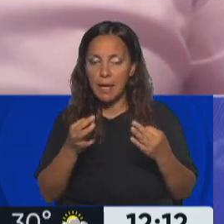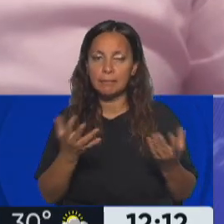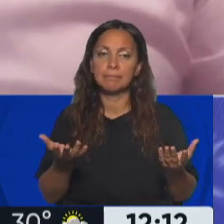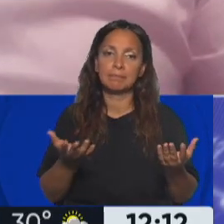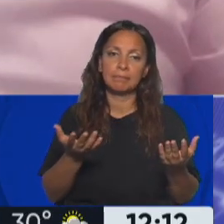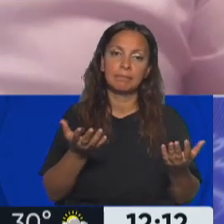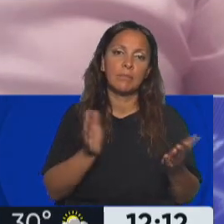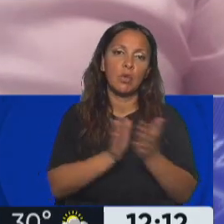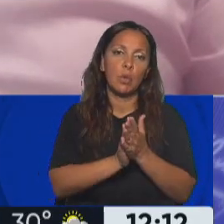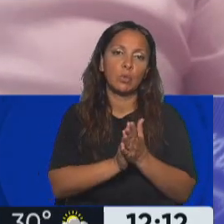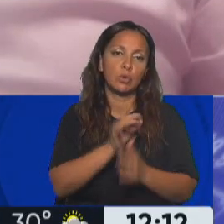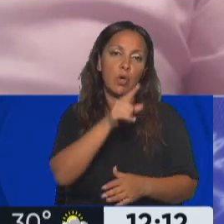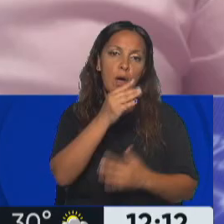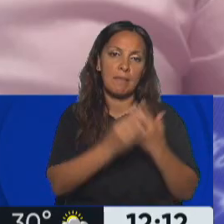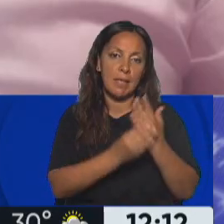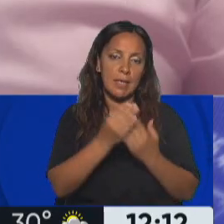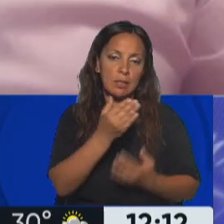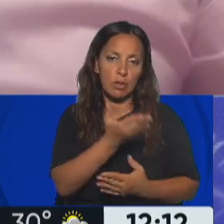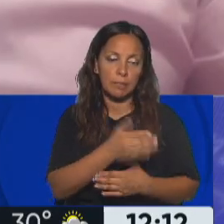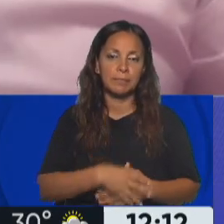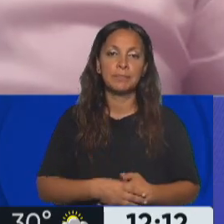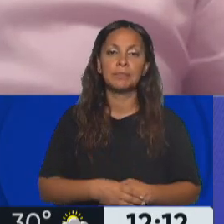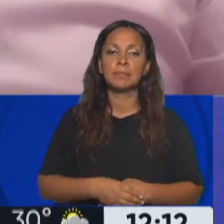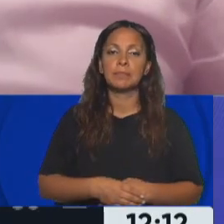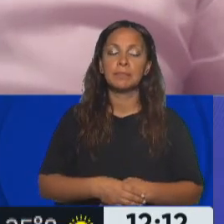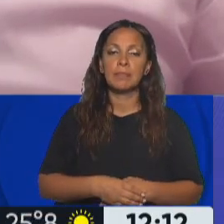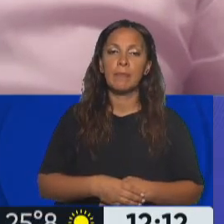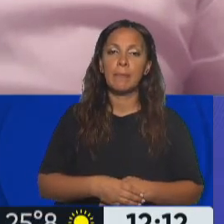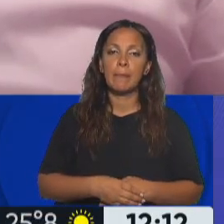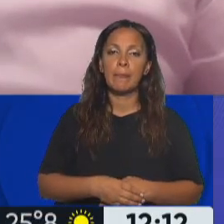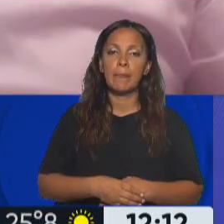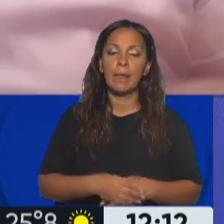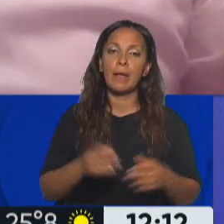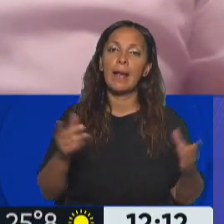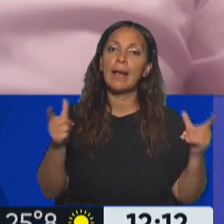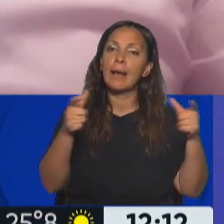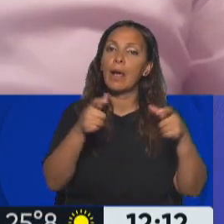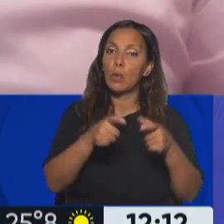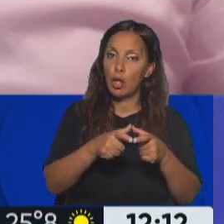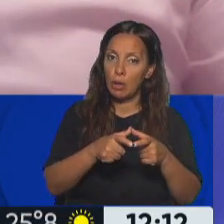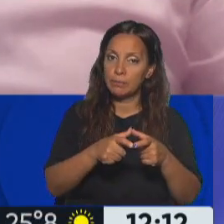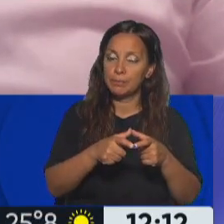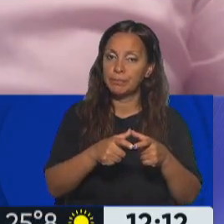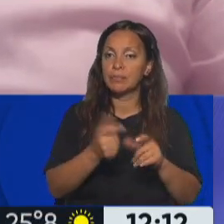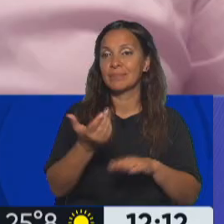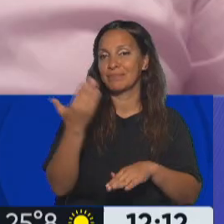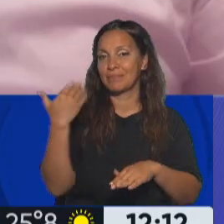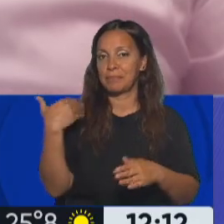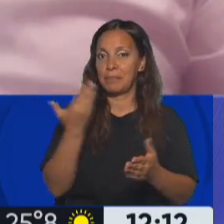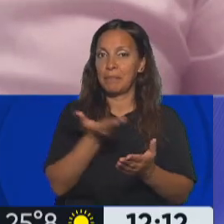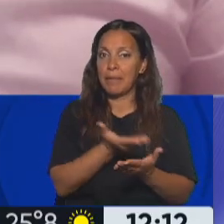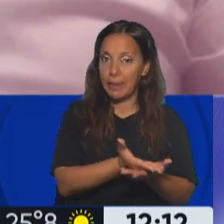dialogar con el ministro en la reunión que teníamos pedida desde la mesa de enlace, así